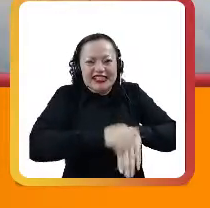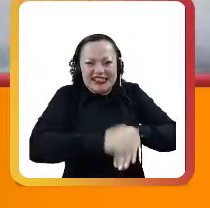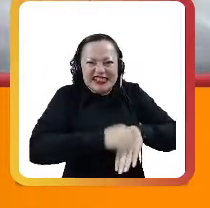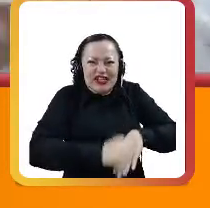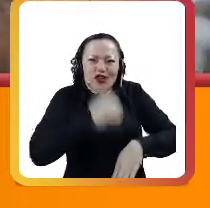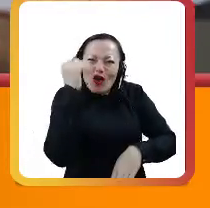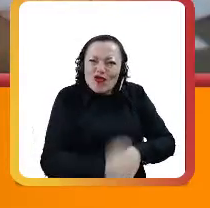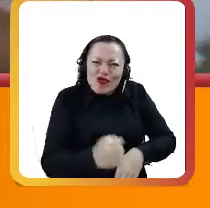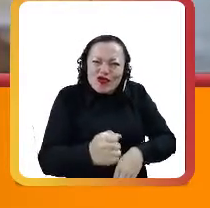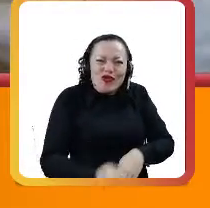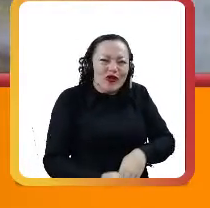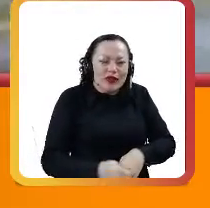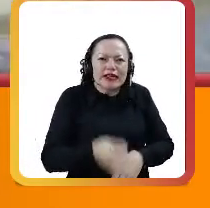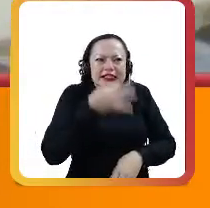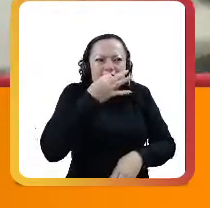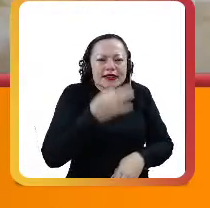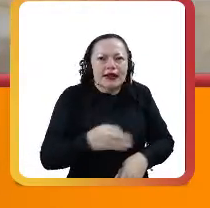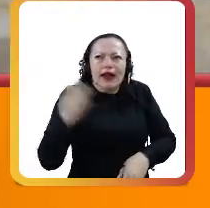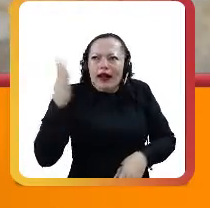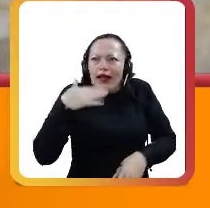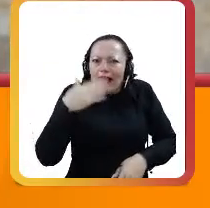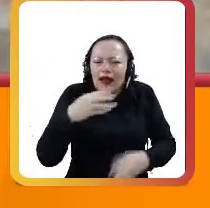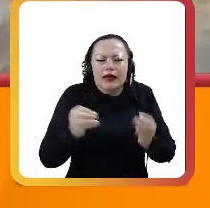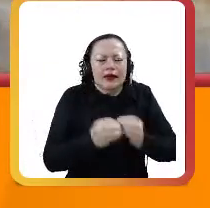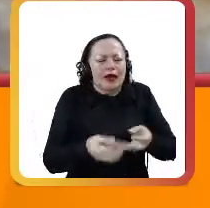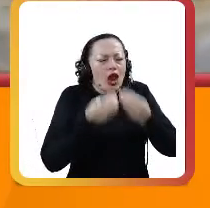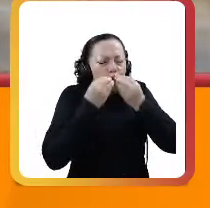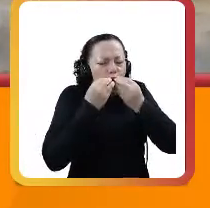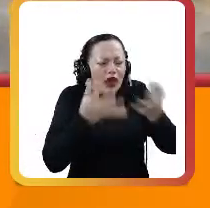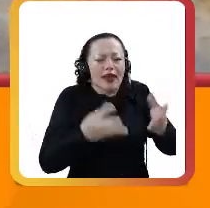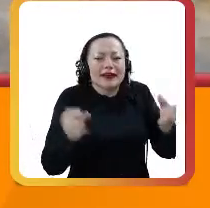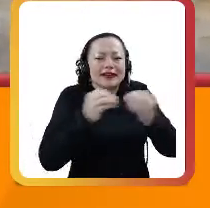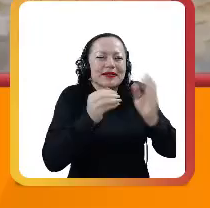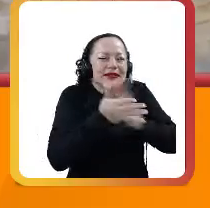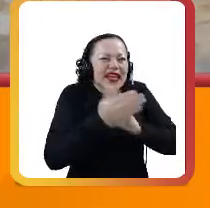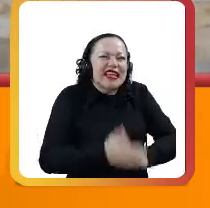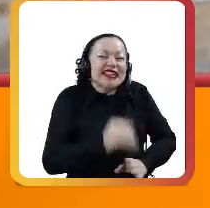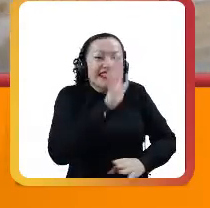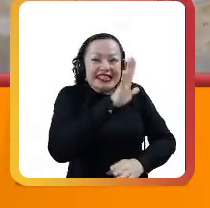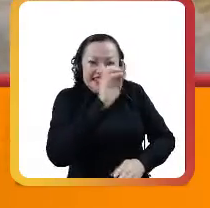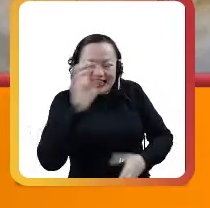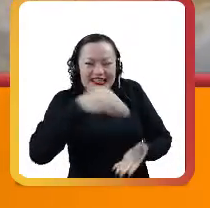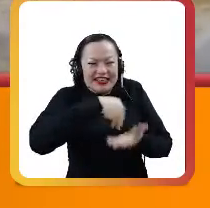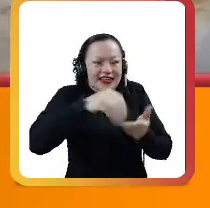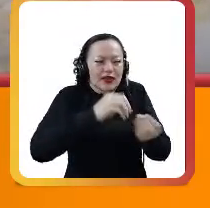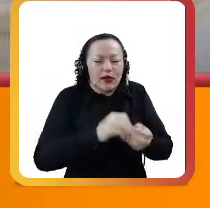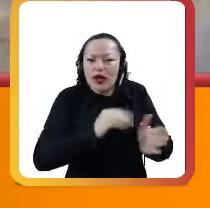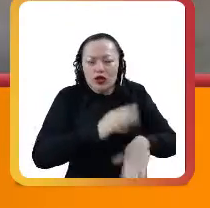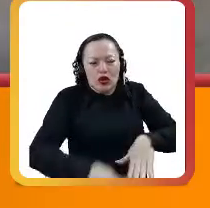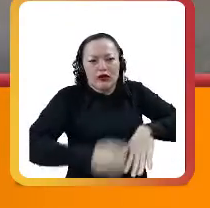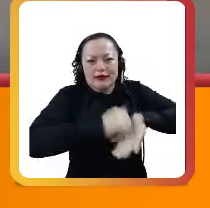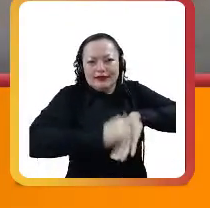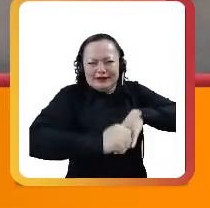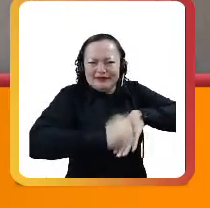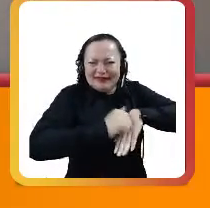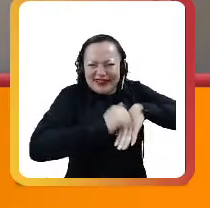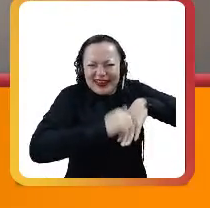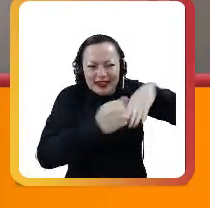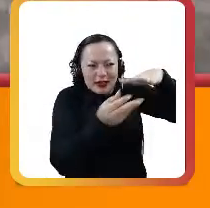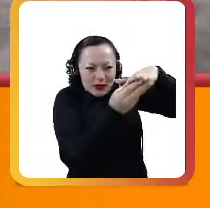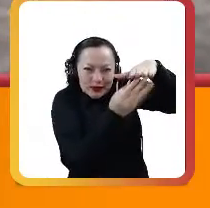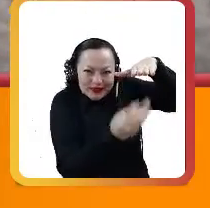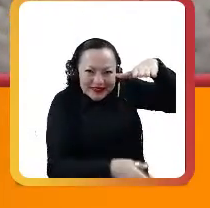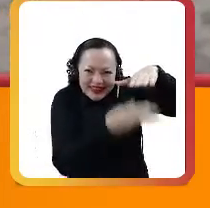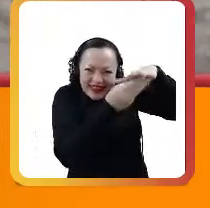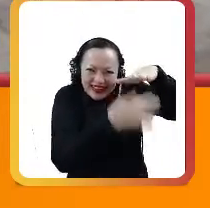demasiado duro, demasiado salado y demasiado seco, pero muy delicioso. Esos 500 gramos los vamos a pasar por el rallador para obtener algo así. En un bowl